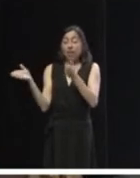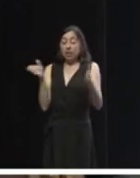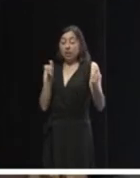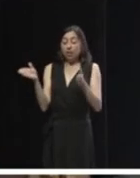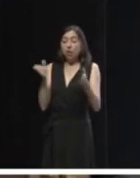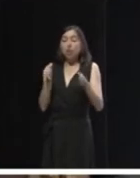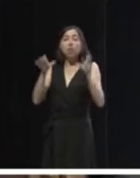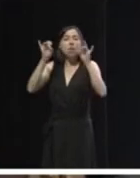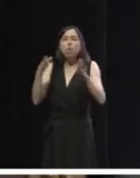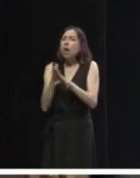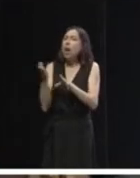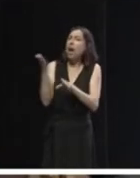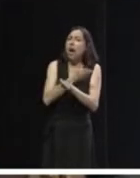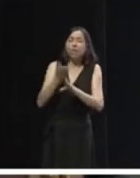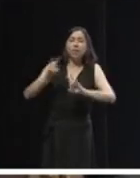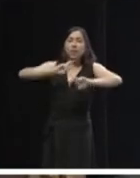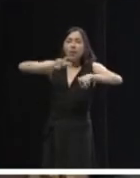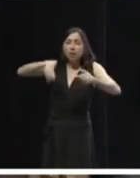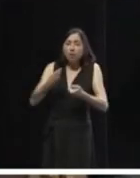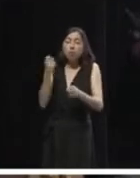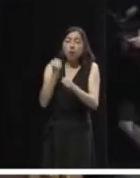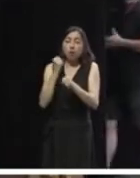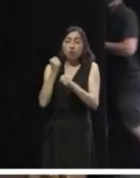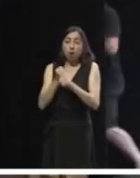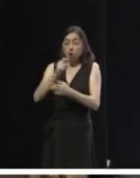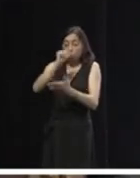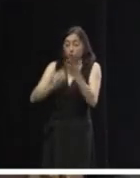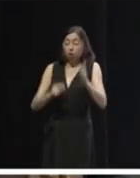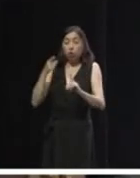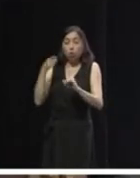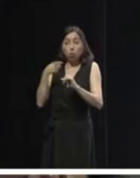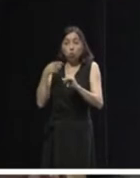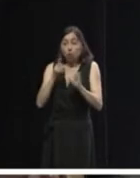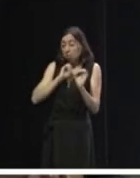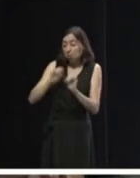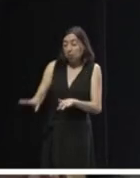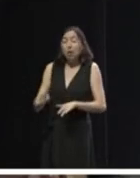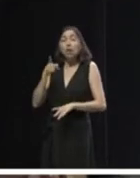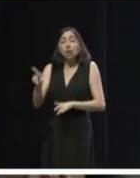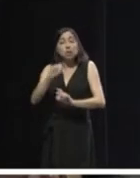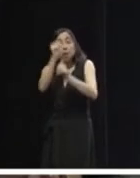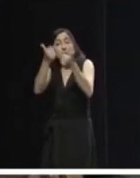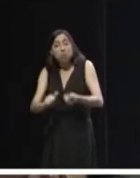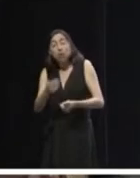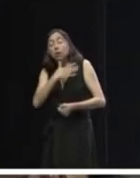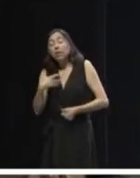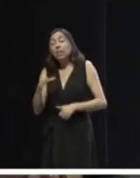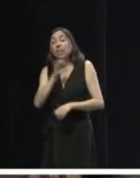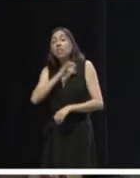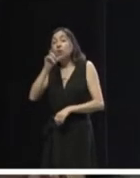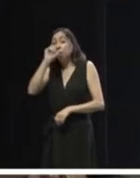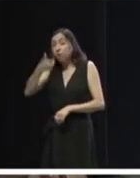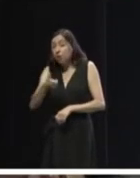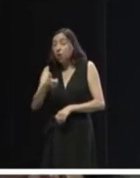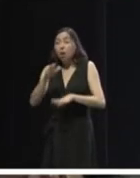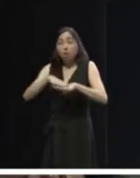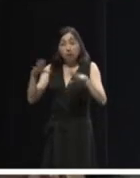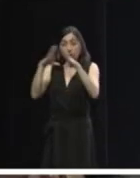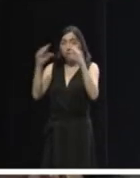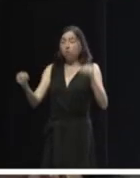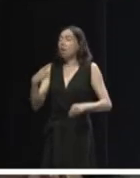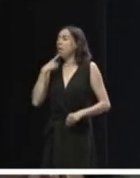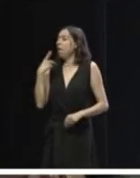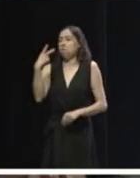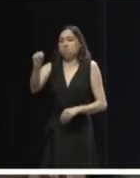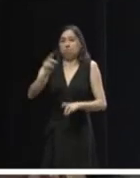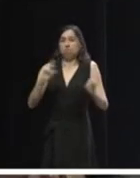laboral con contratos de usar y tirar? ¿Este es el modelo que quiere el señor Feijóo para Andalucía? Ya le digo yo que no. Y